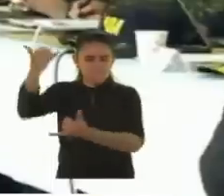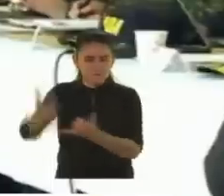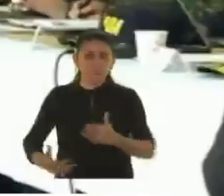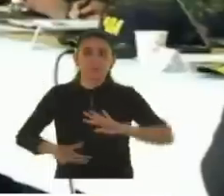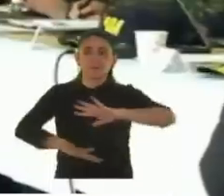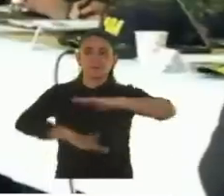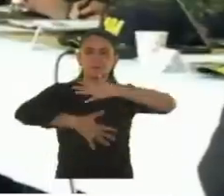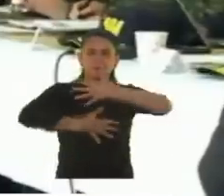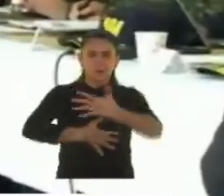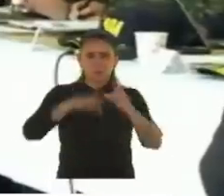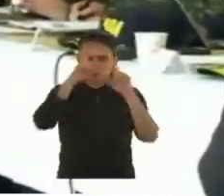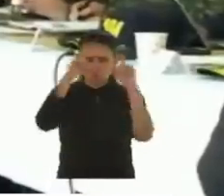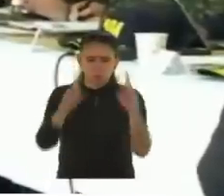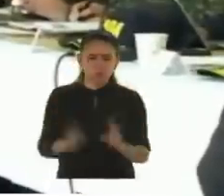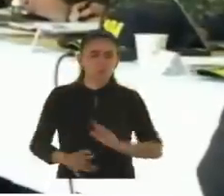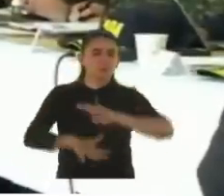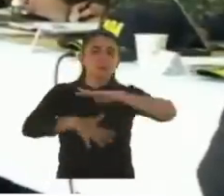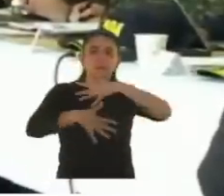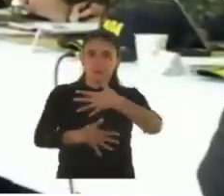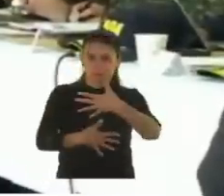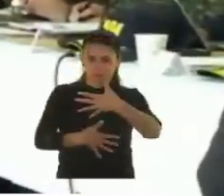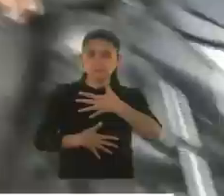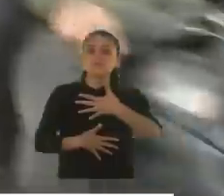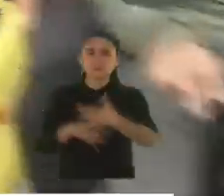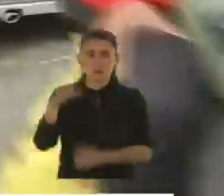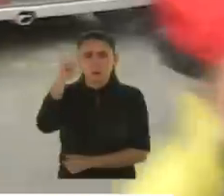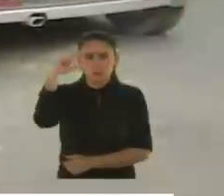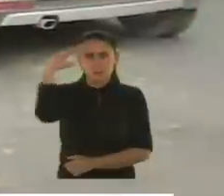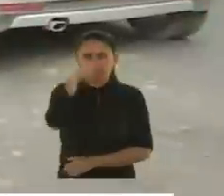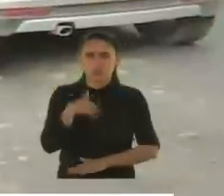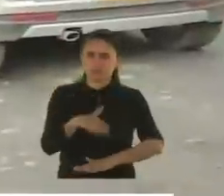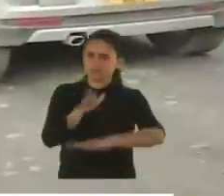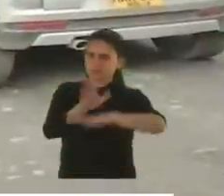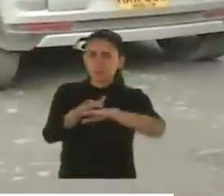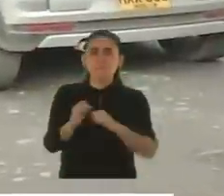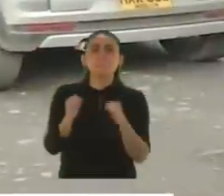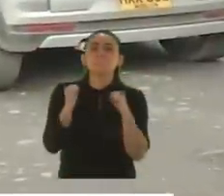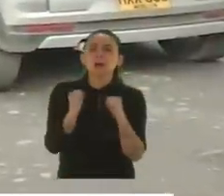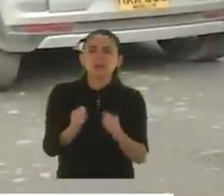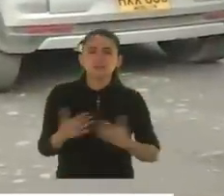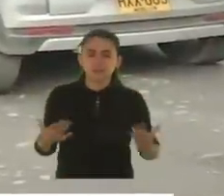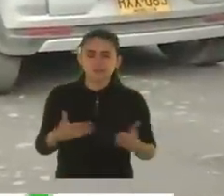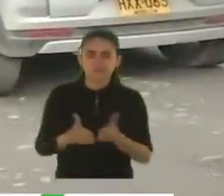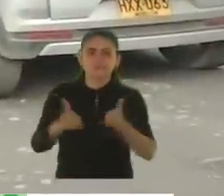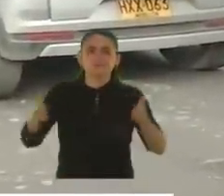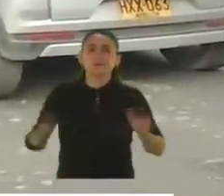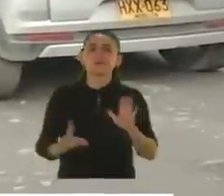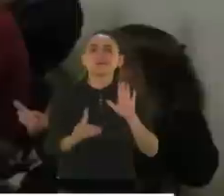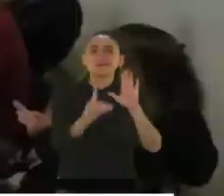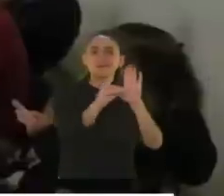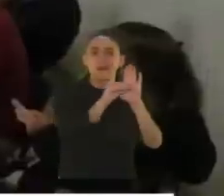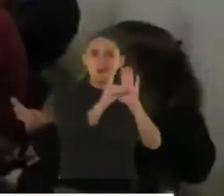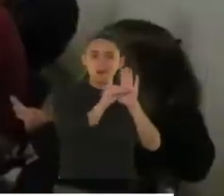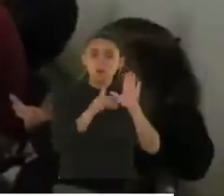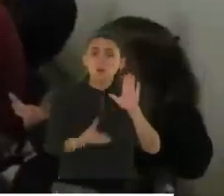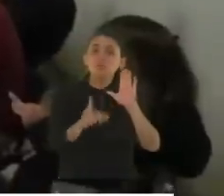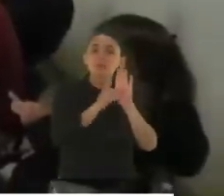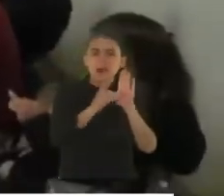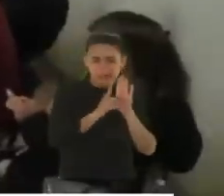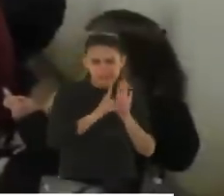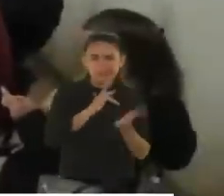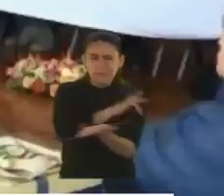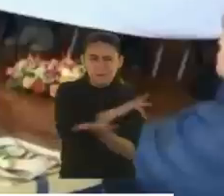conclusiones importantes que ha entregado el presidente Gustavo Petro, y una de ellas tiene que ver con ampliar el decreto de desastres para incluir